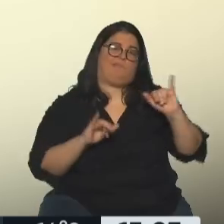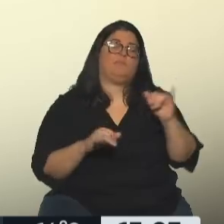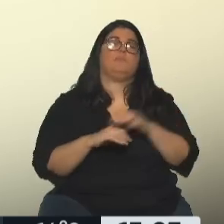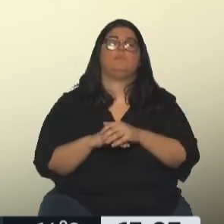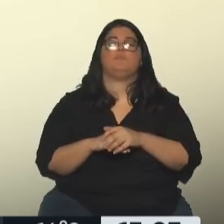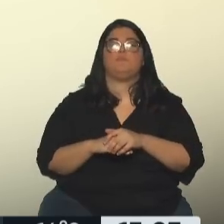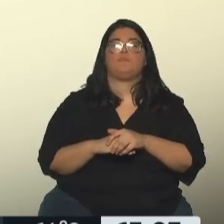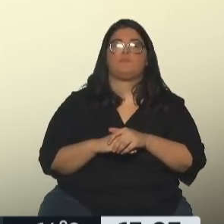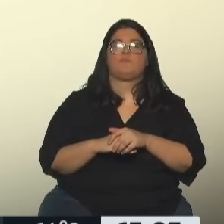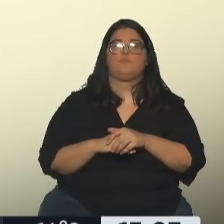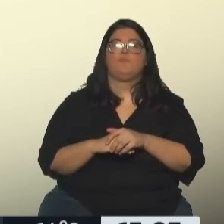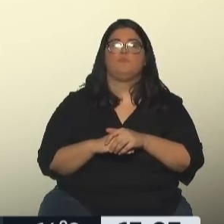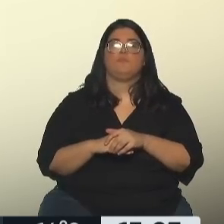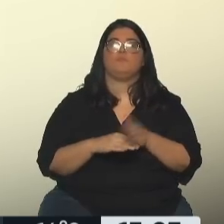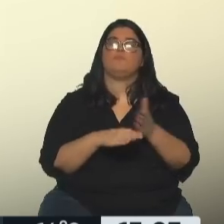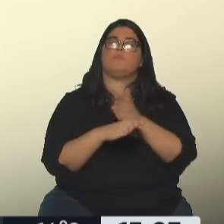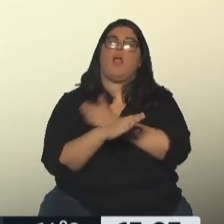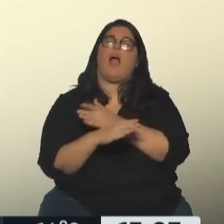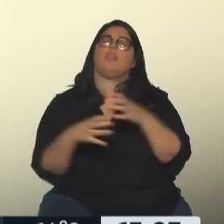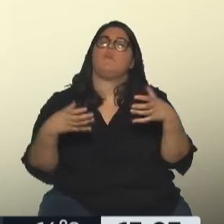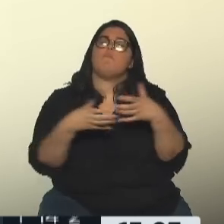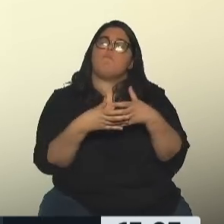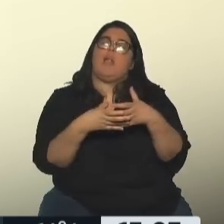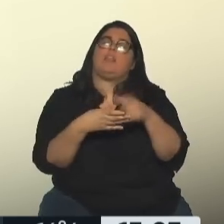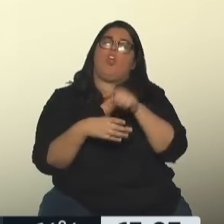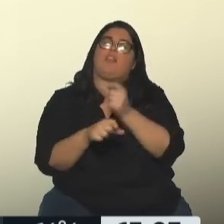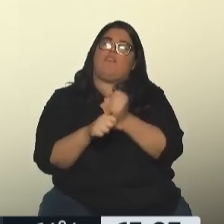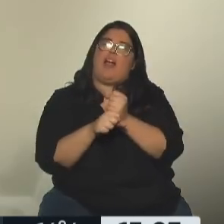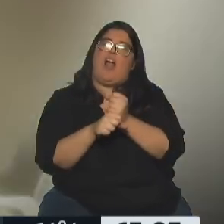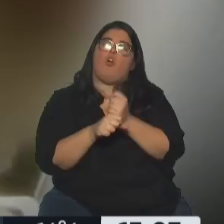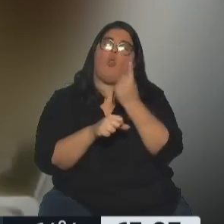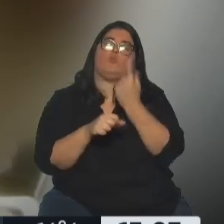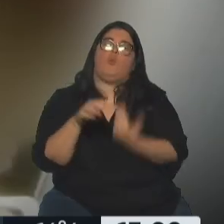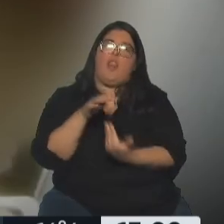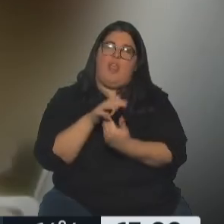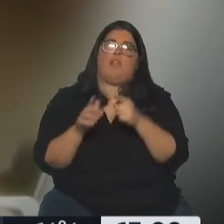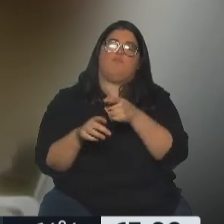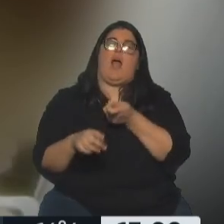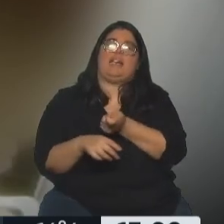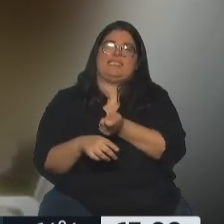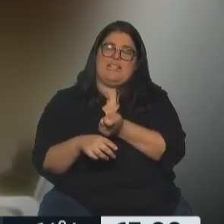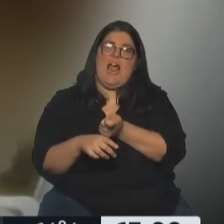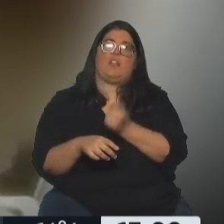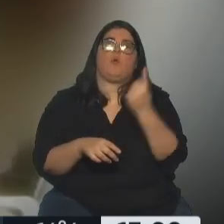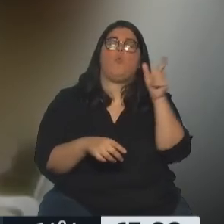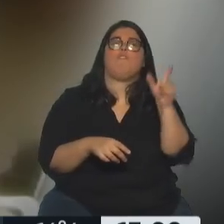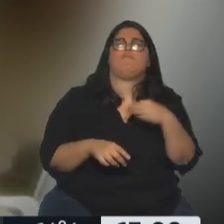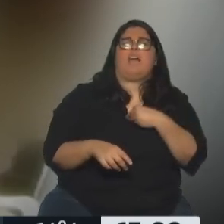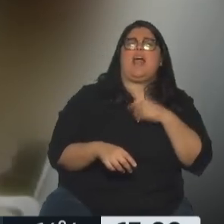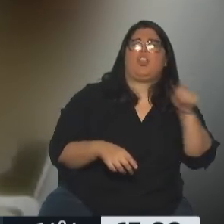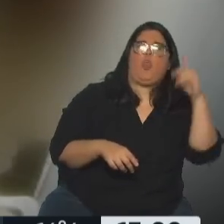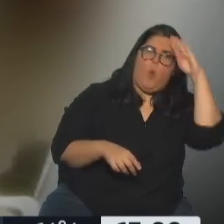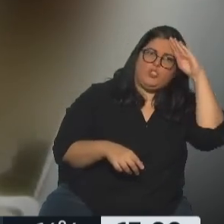del antecedente del asesinato de un dirigente del Partido de los Trabajadores de Foz do Iguazú a manos de un fanático de Bolsonaro.